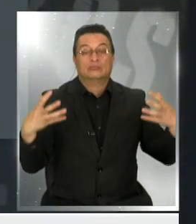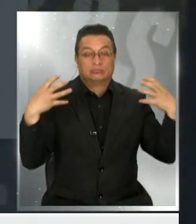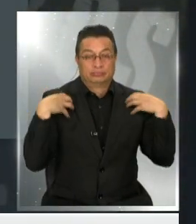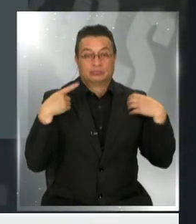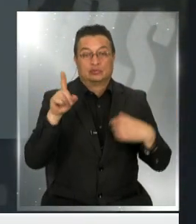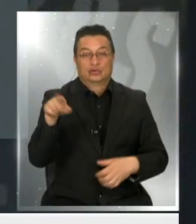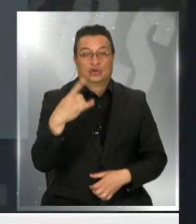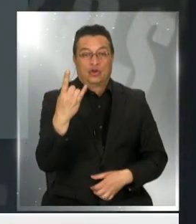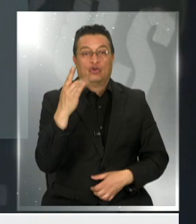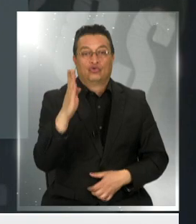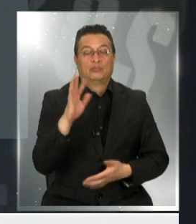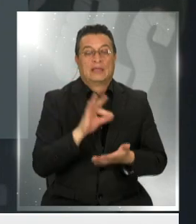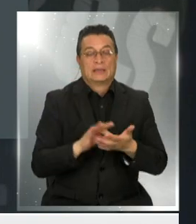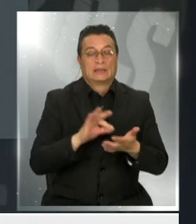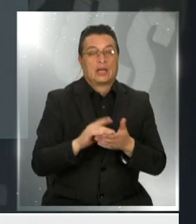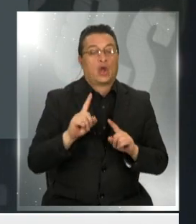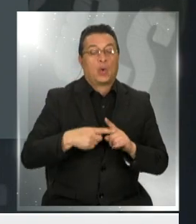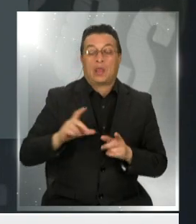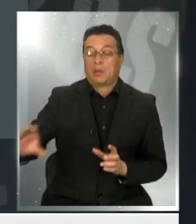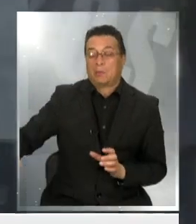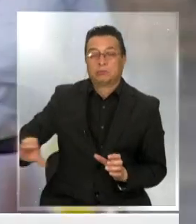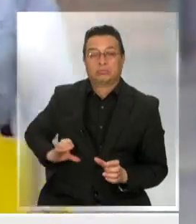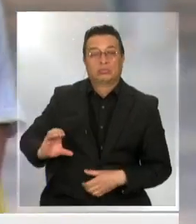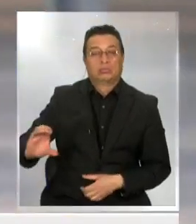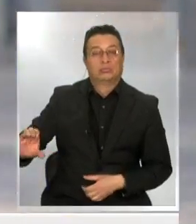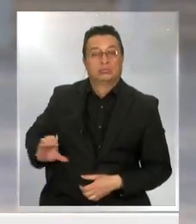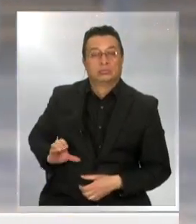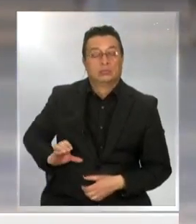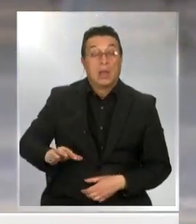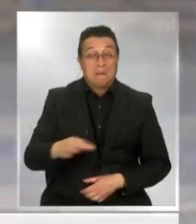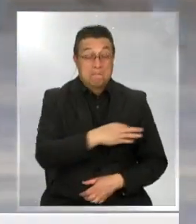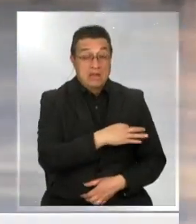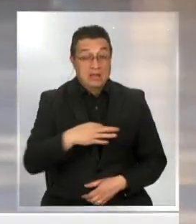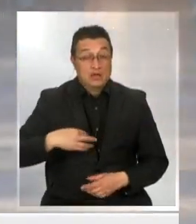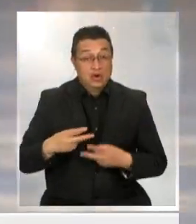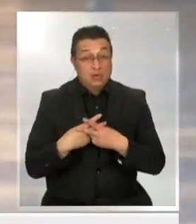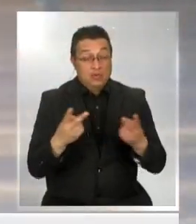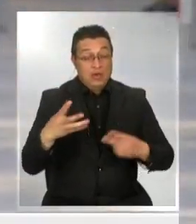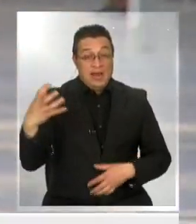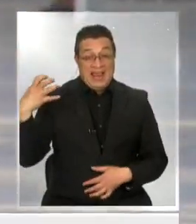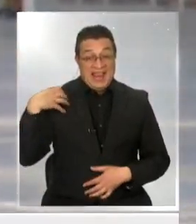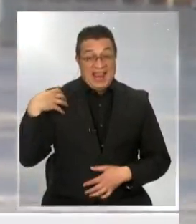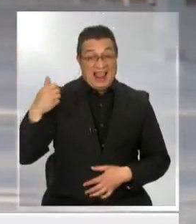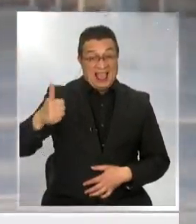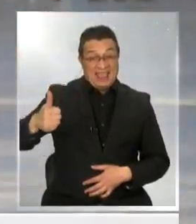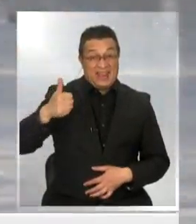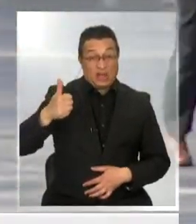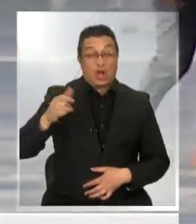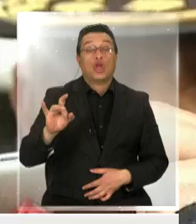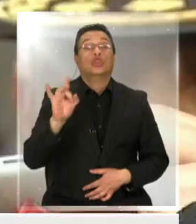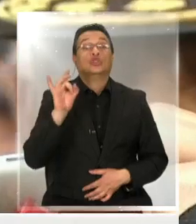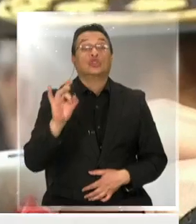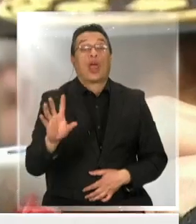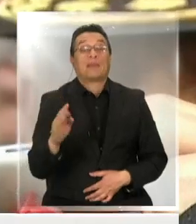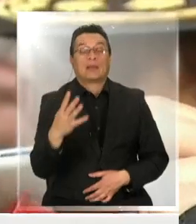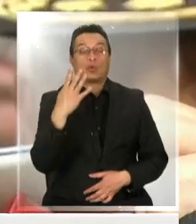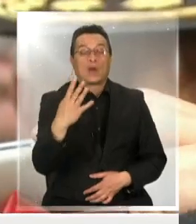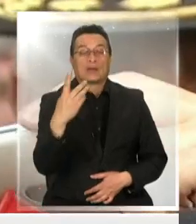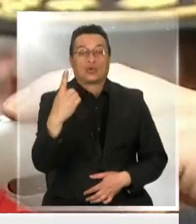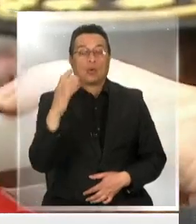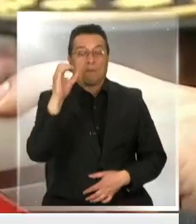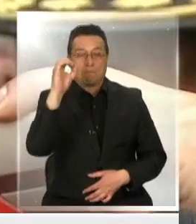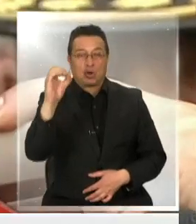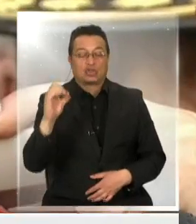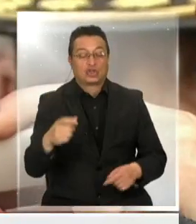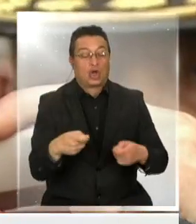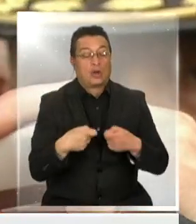de subsecretaria. Según el Ministerio Público, los generales directores imputados solo ocupaban el 41%